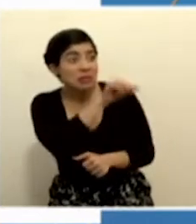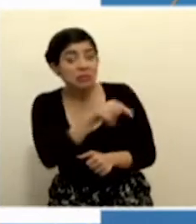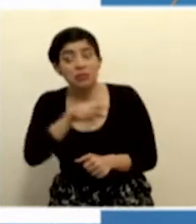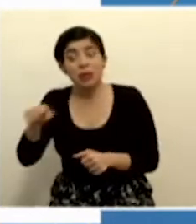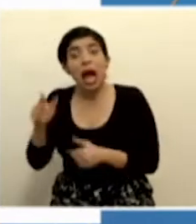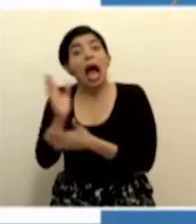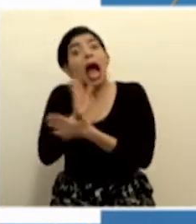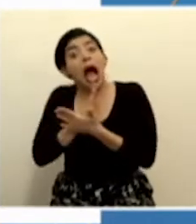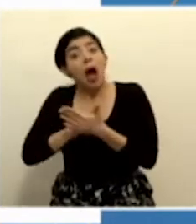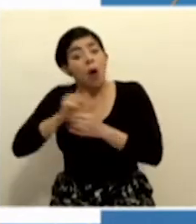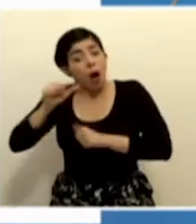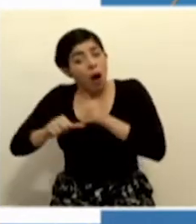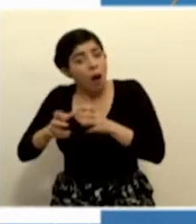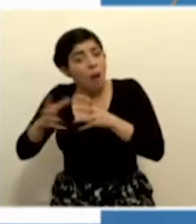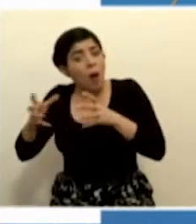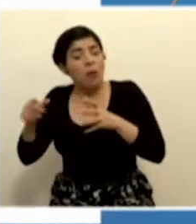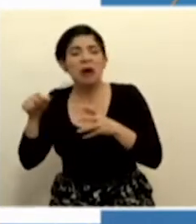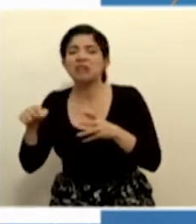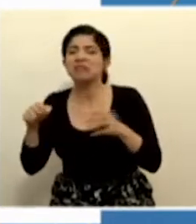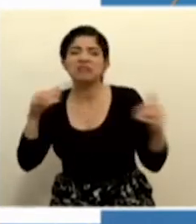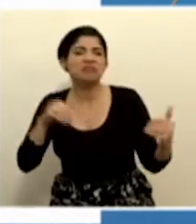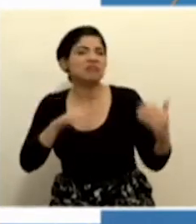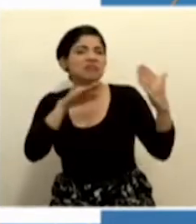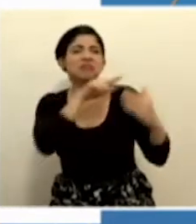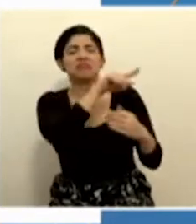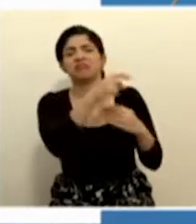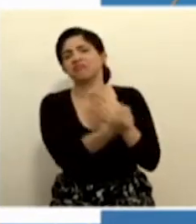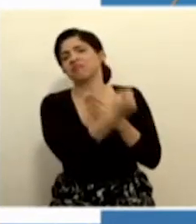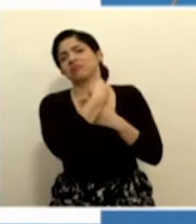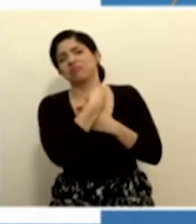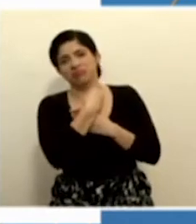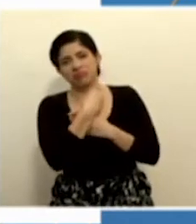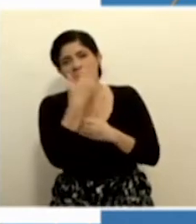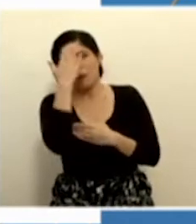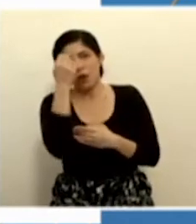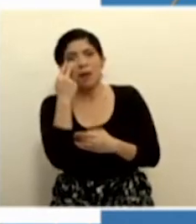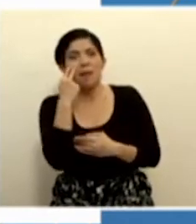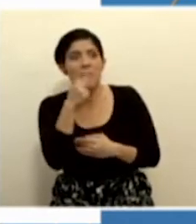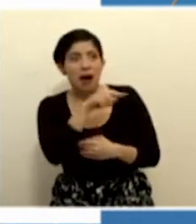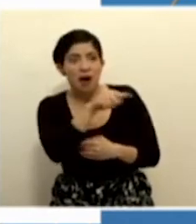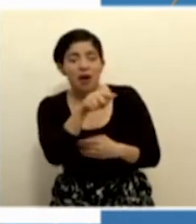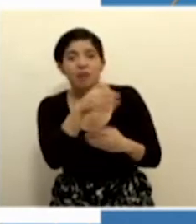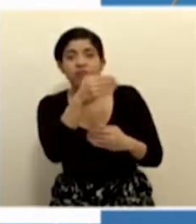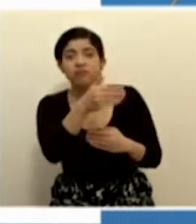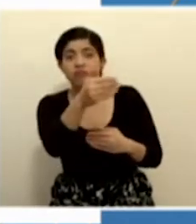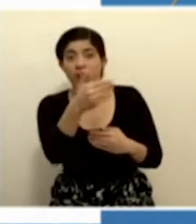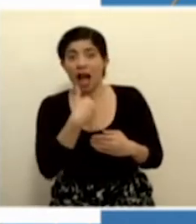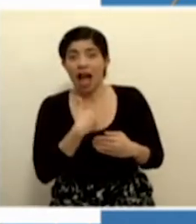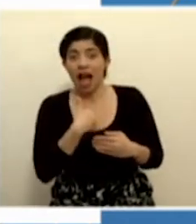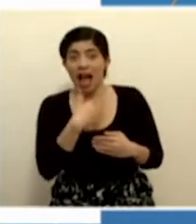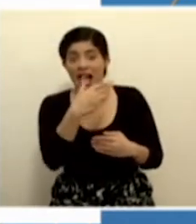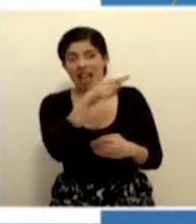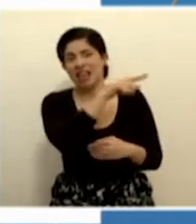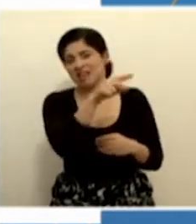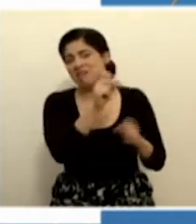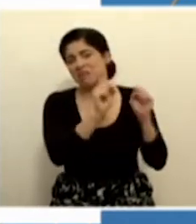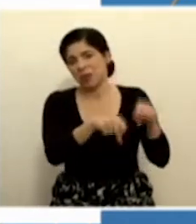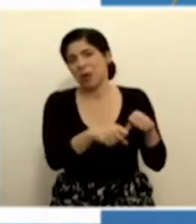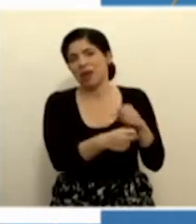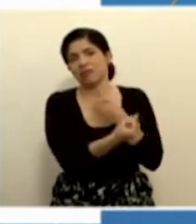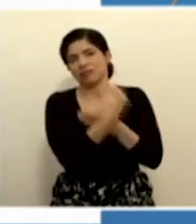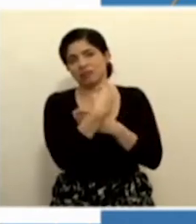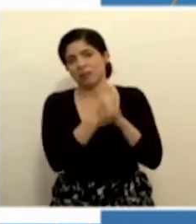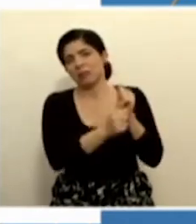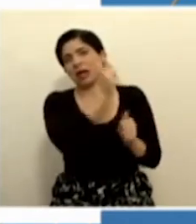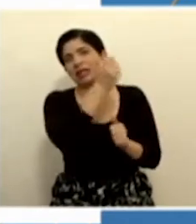hacerle frente a una situación caótica como la que se observa en las esencias que tenemos actualmente si pasamos a la